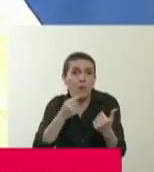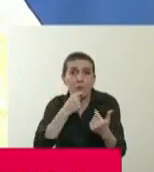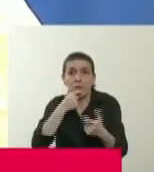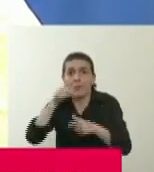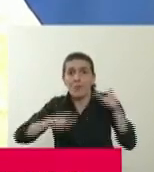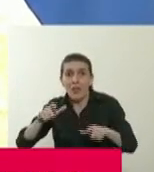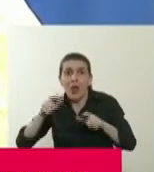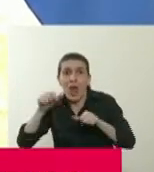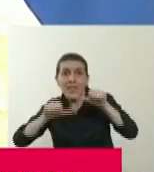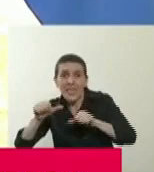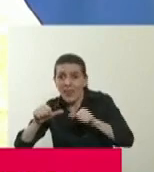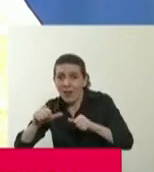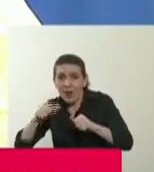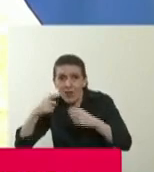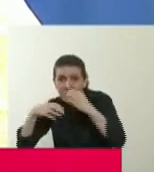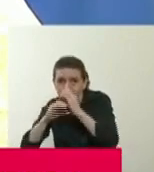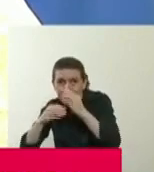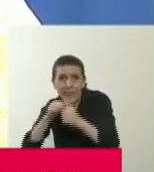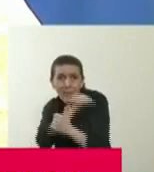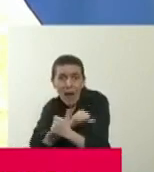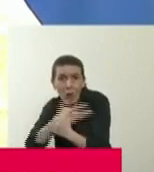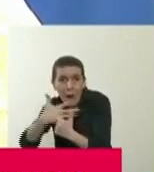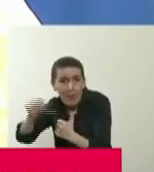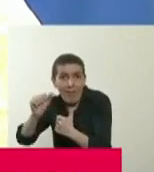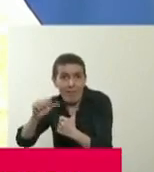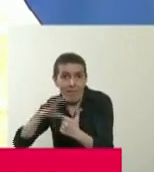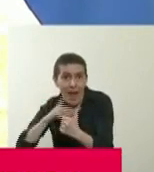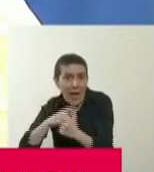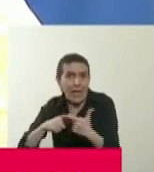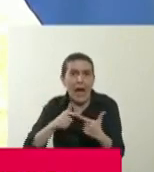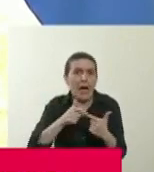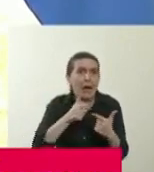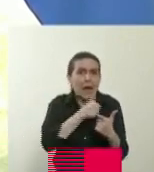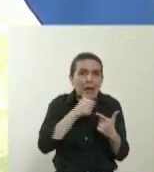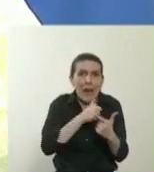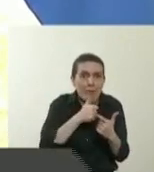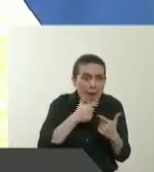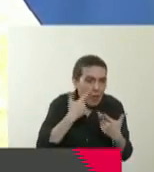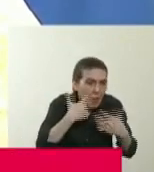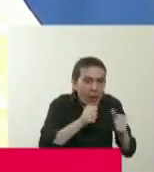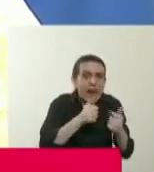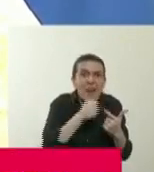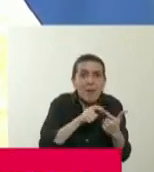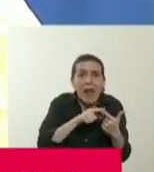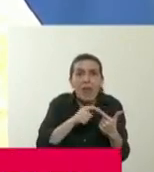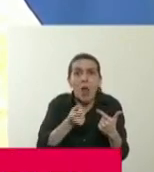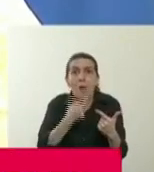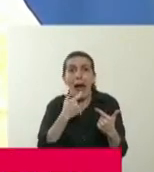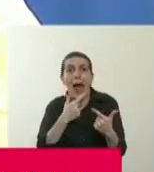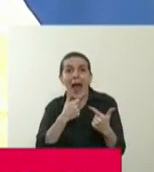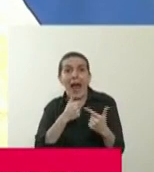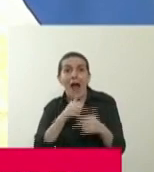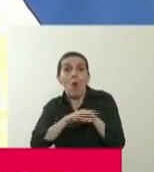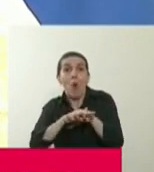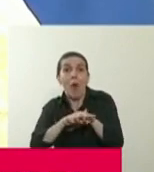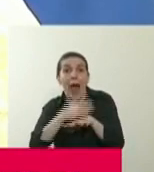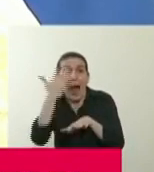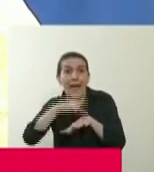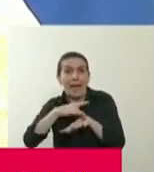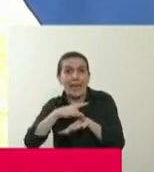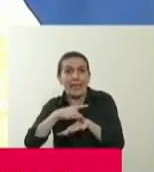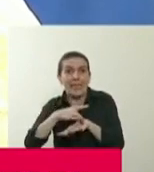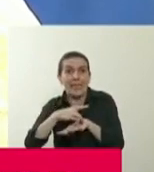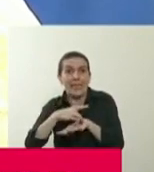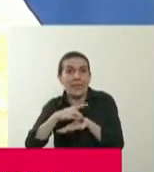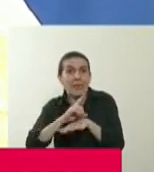el medicamento que permita sobrellevar la enfermedad y curarla. Y por lo